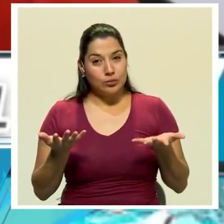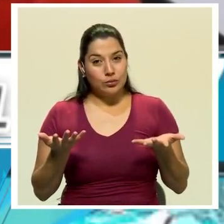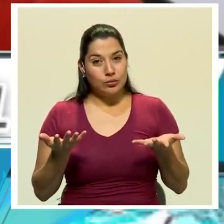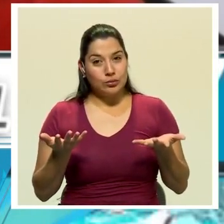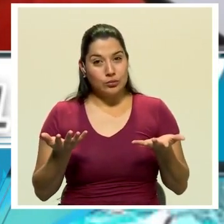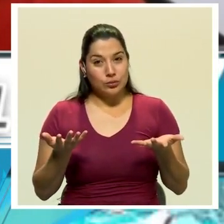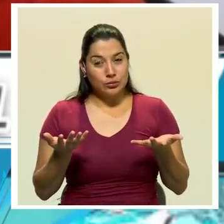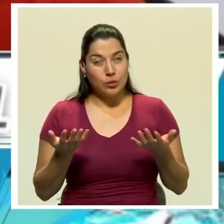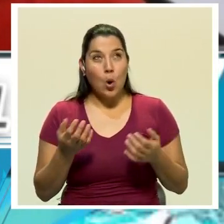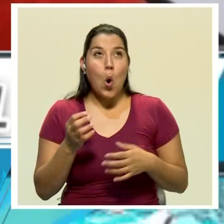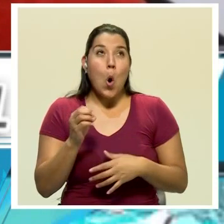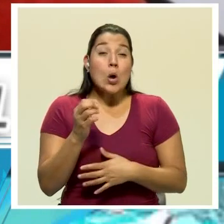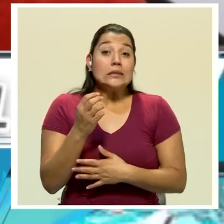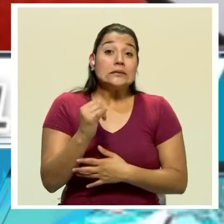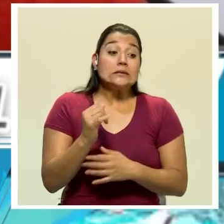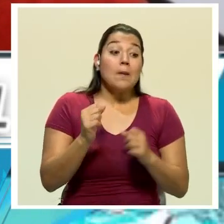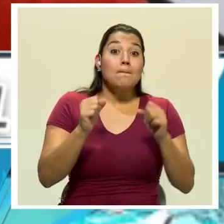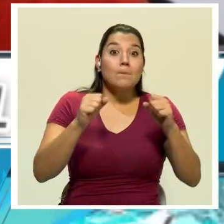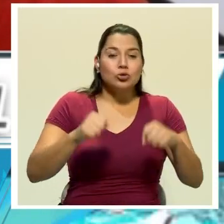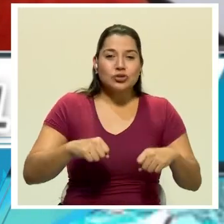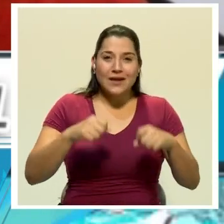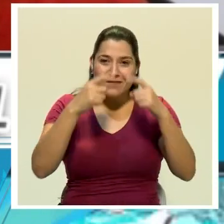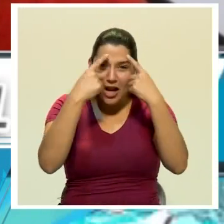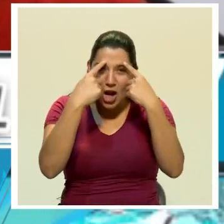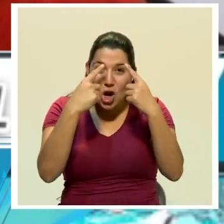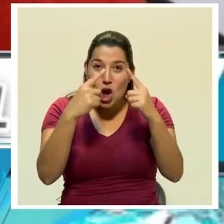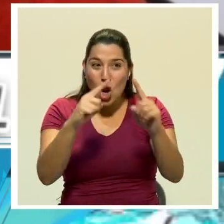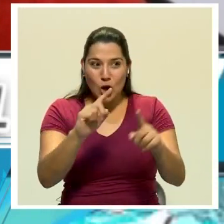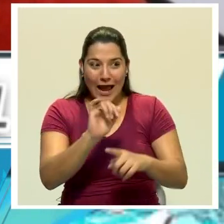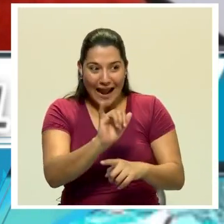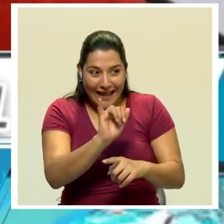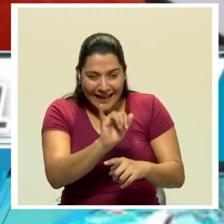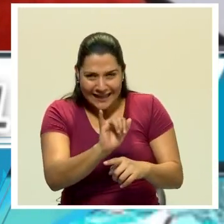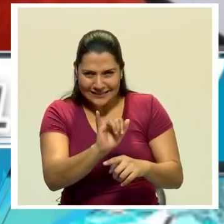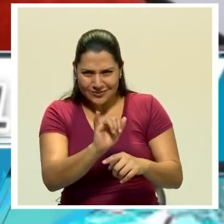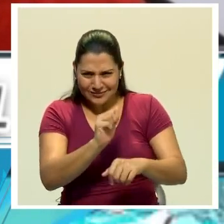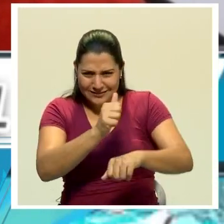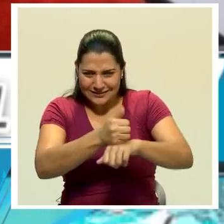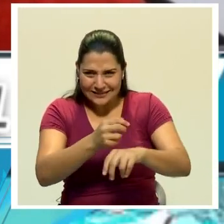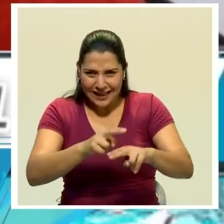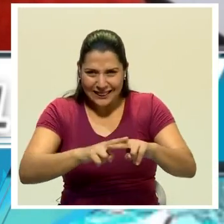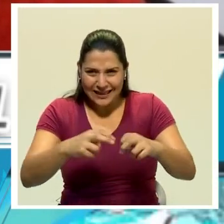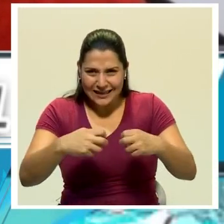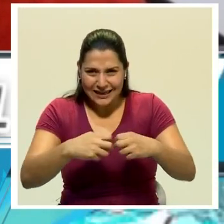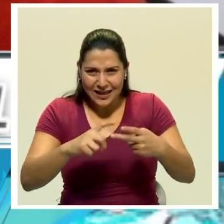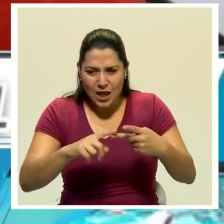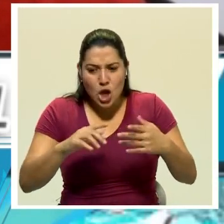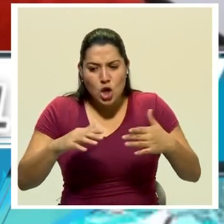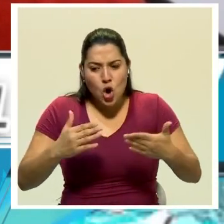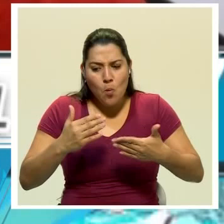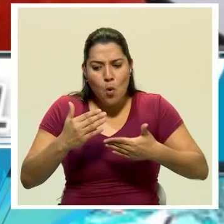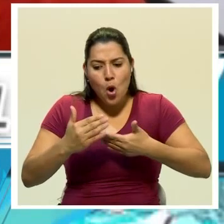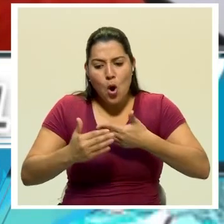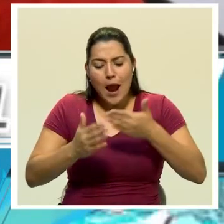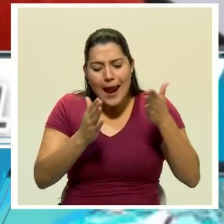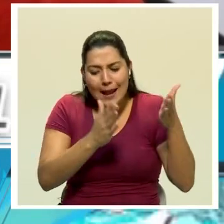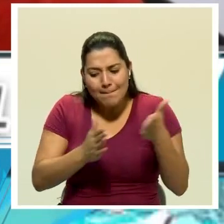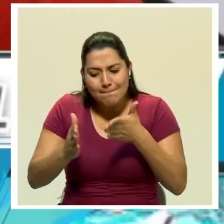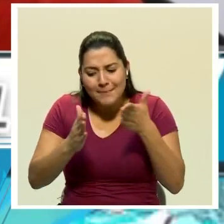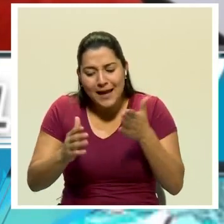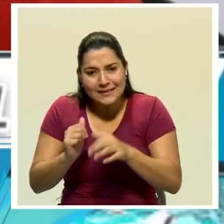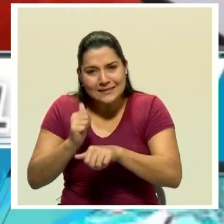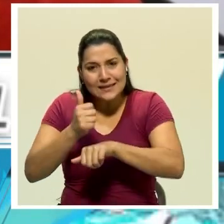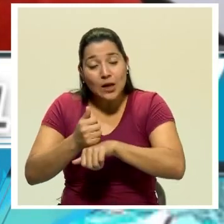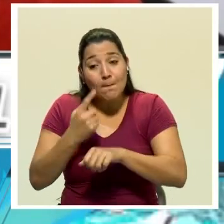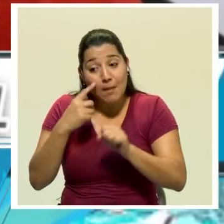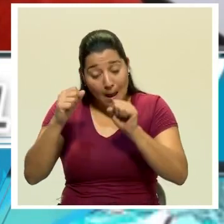¿Cuán posible es lograr esto y cuál es el cronograma, la hoja de ruta para llegar al final y